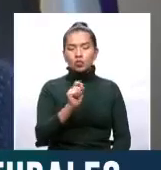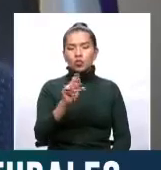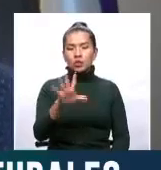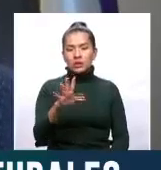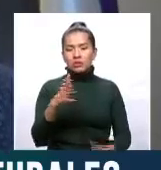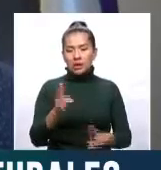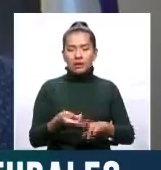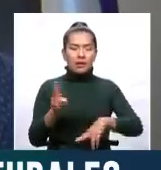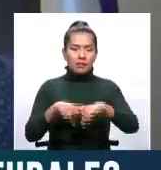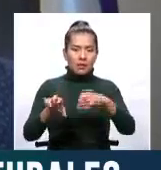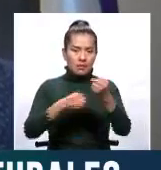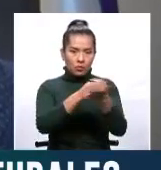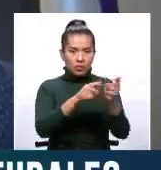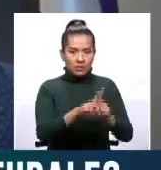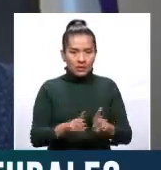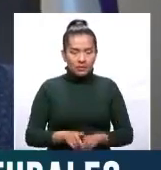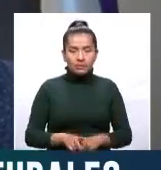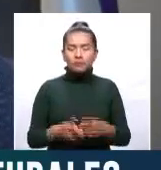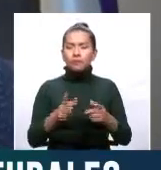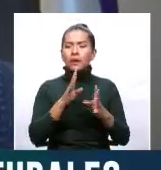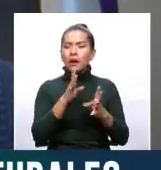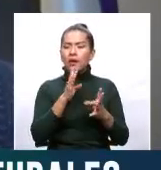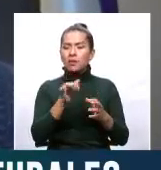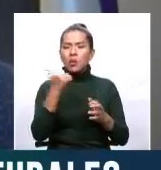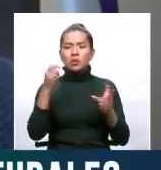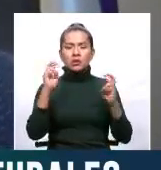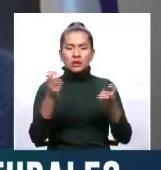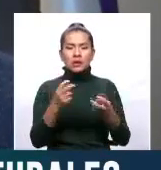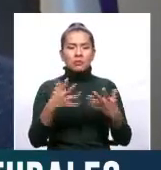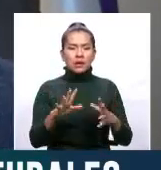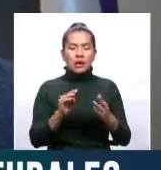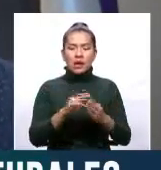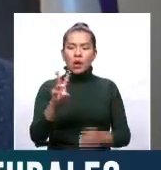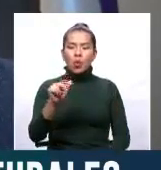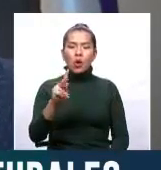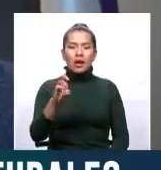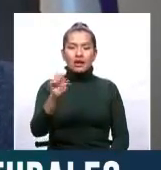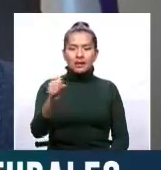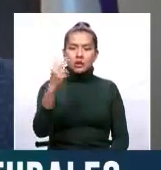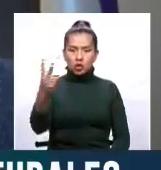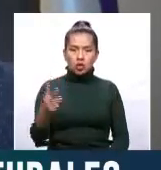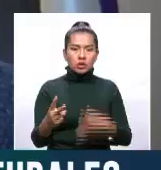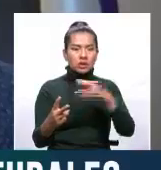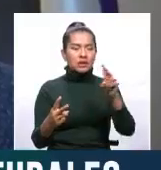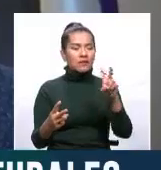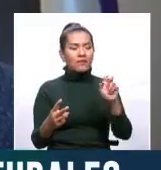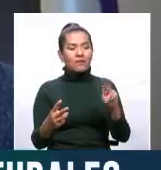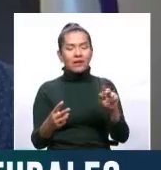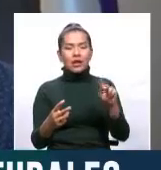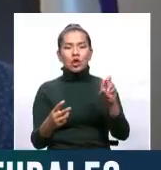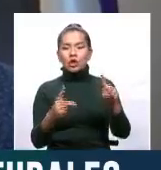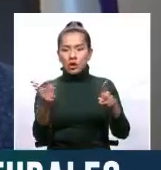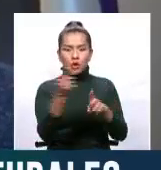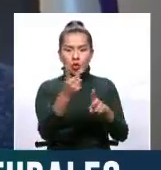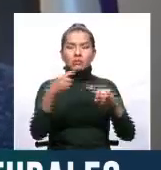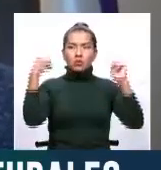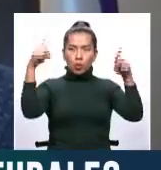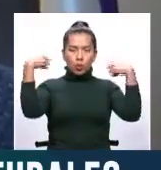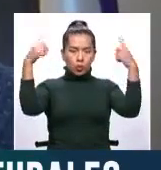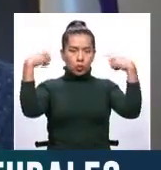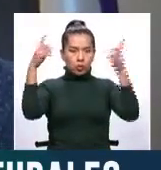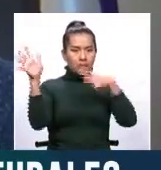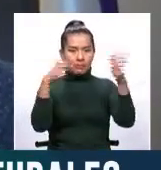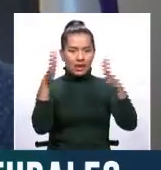megavatios adicionales. Hablamos de Warnes 2 y la ventolera eólicas. Estamos hablando de